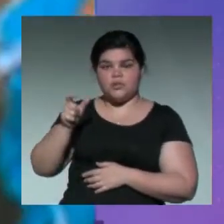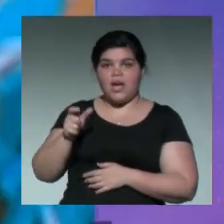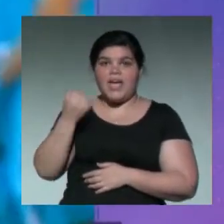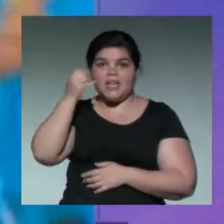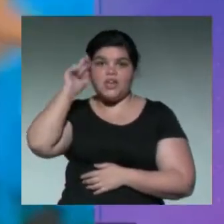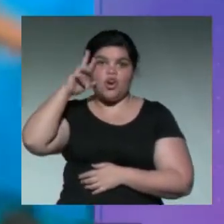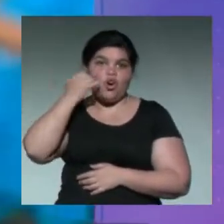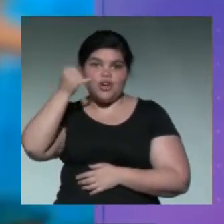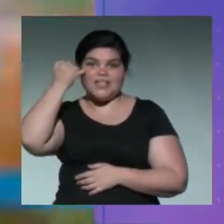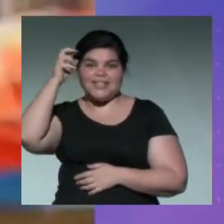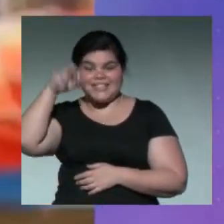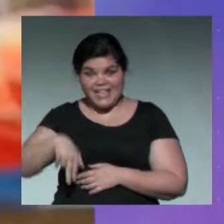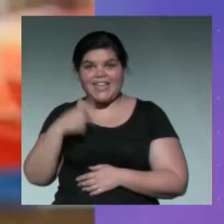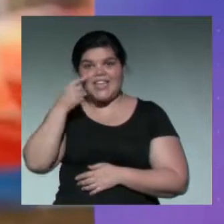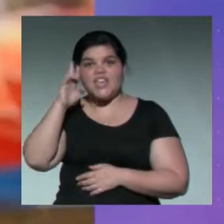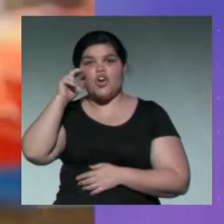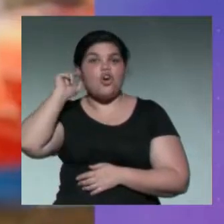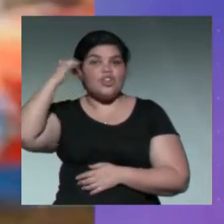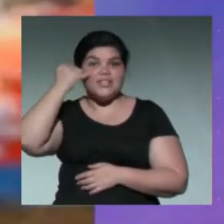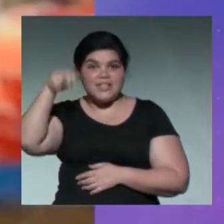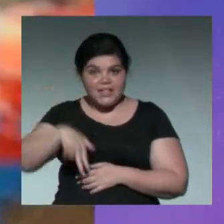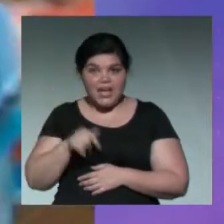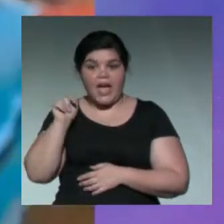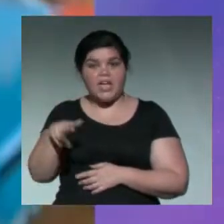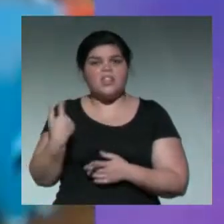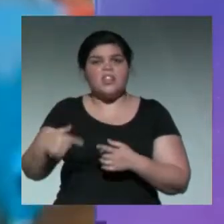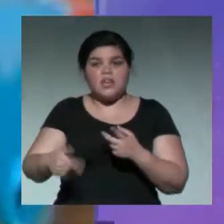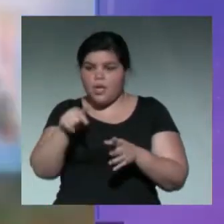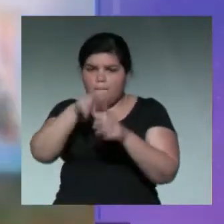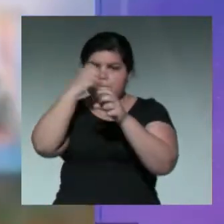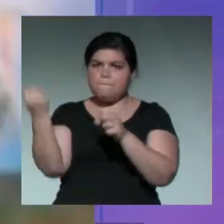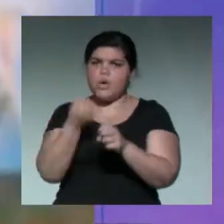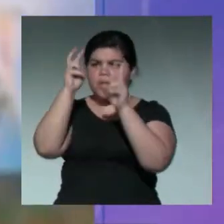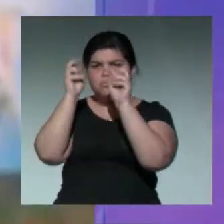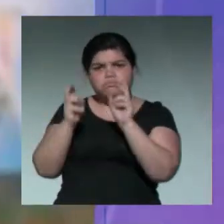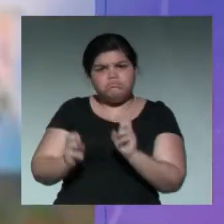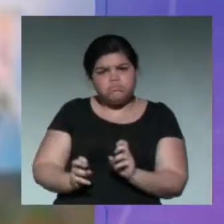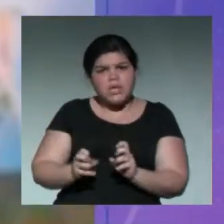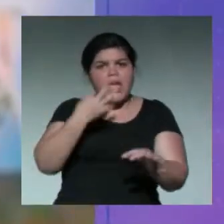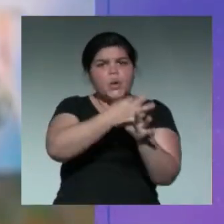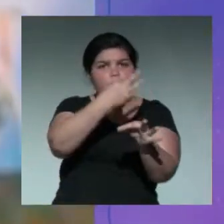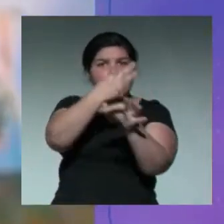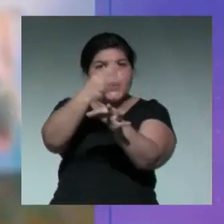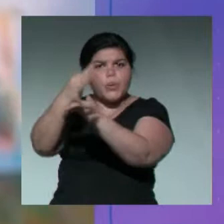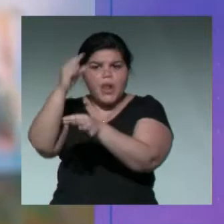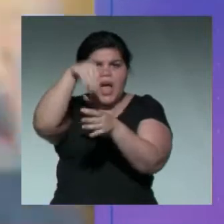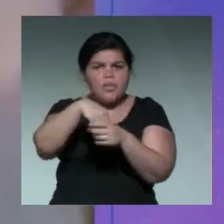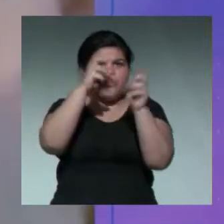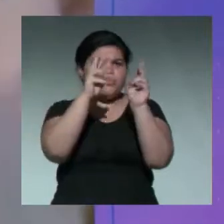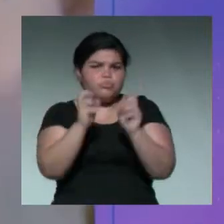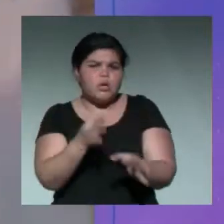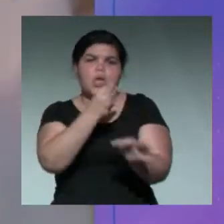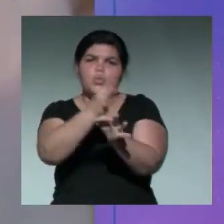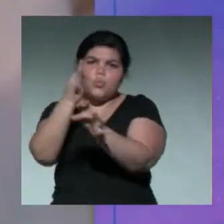el contenido de ese decreto es tan interesante que realmente es objeto de estudio en las escuelas, porque él habla de ahí